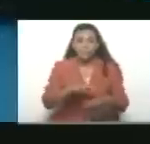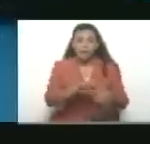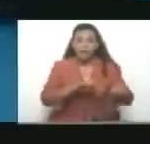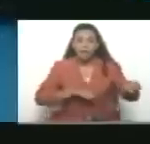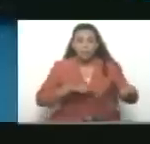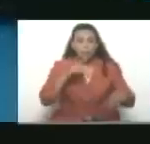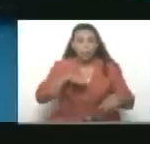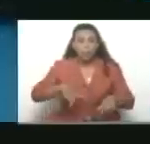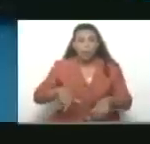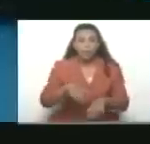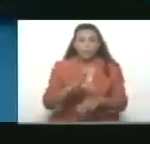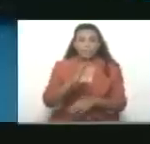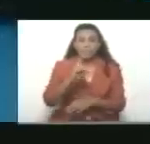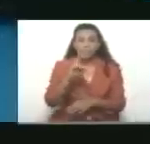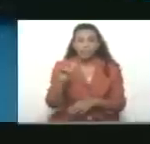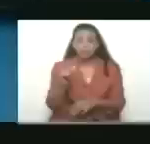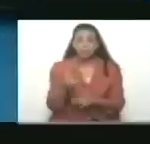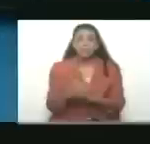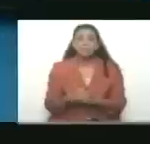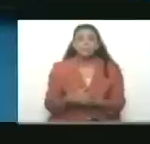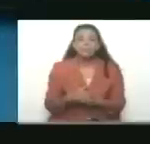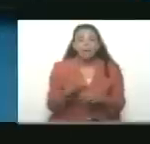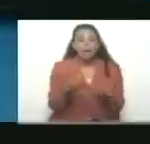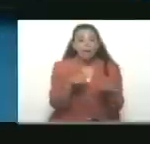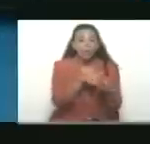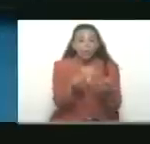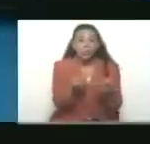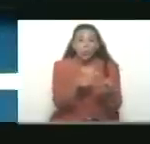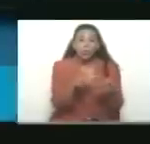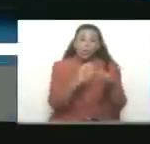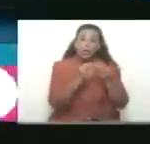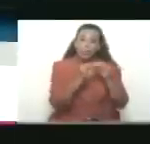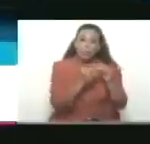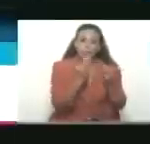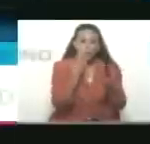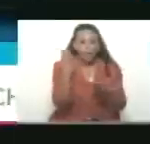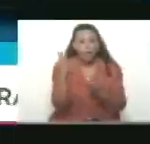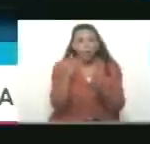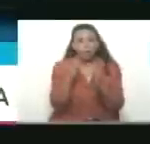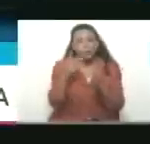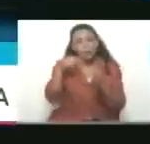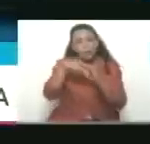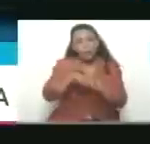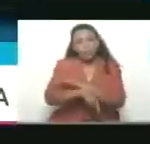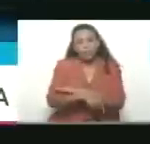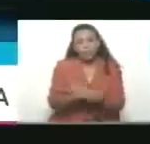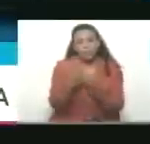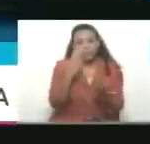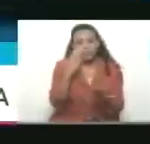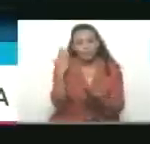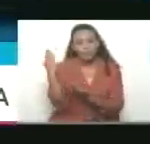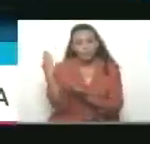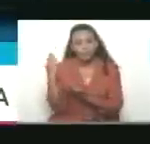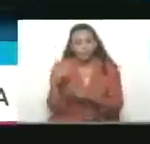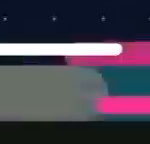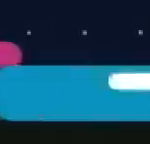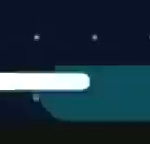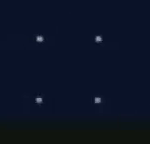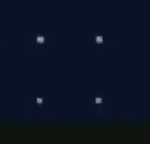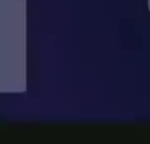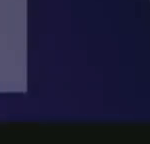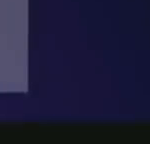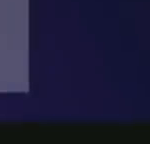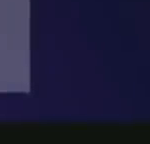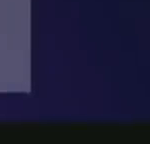y el centro de diagnóstico integral San Antonio ambos totalmente rehabilitados pero para conocer los detalles le mostramos el siguiente